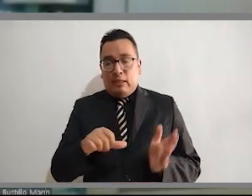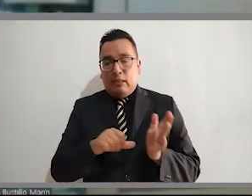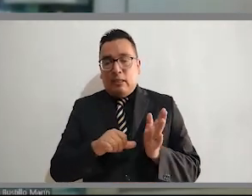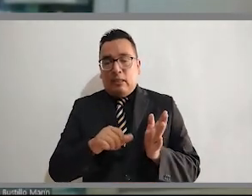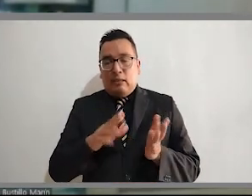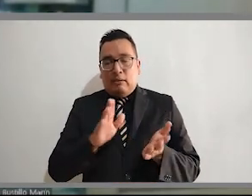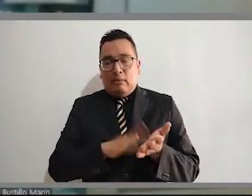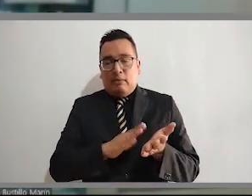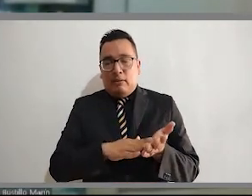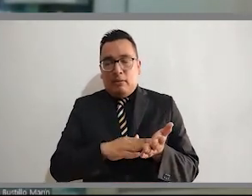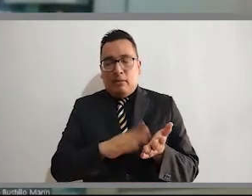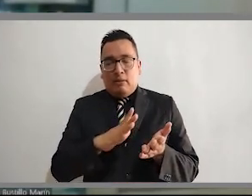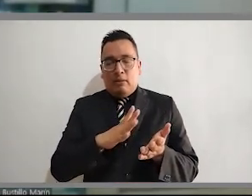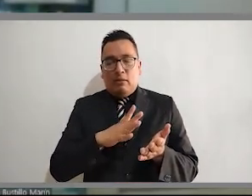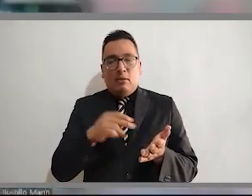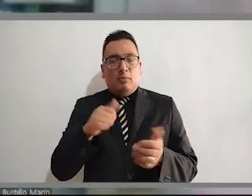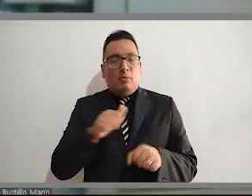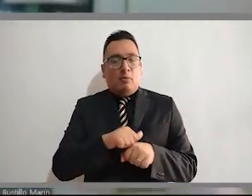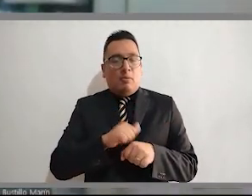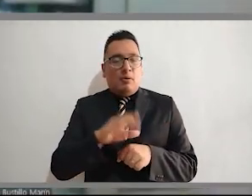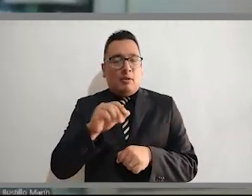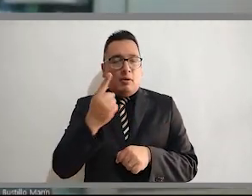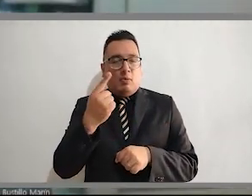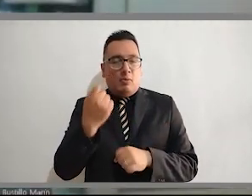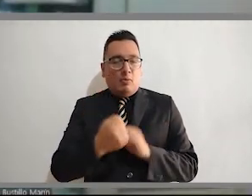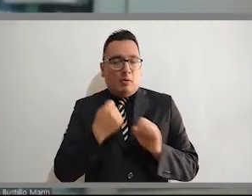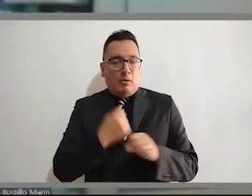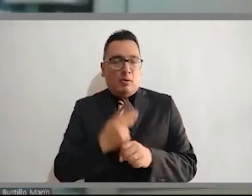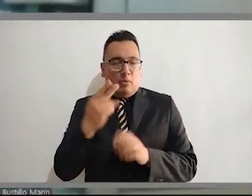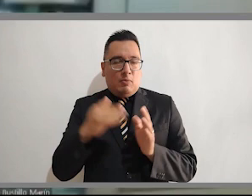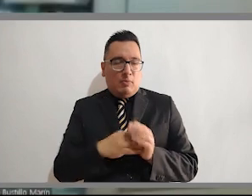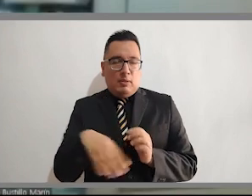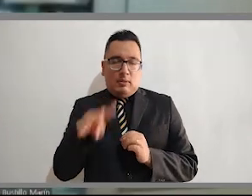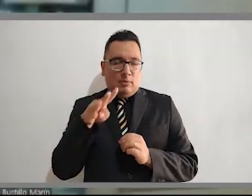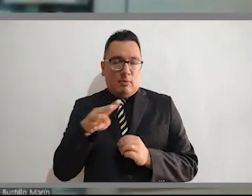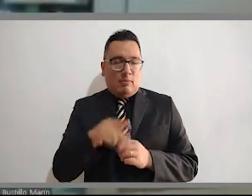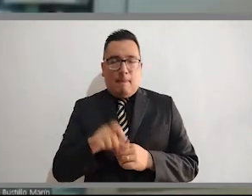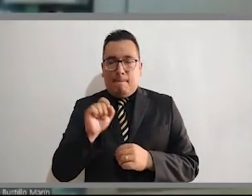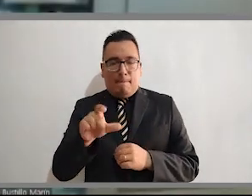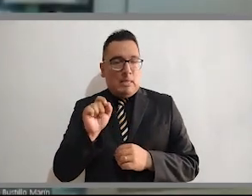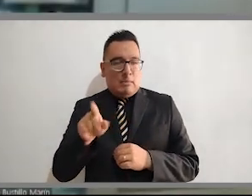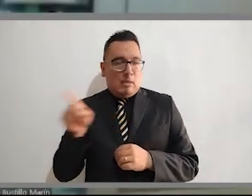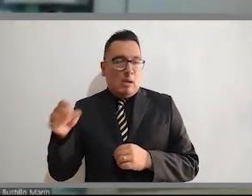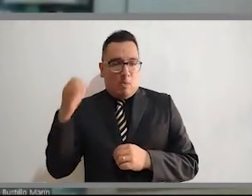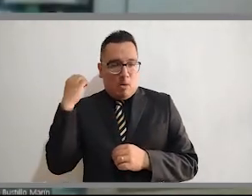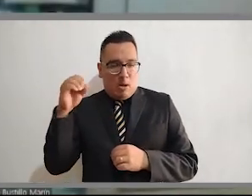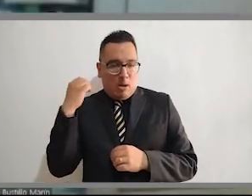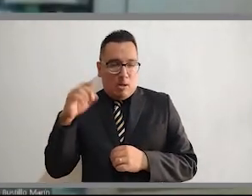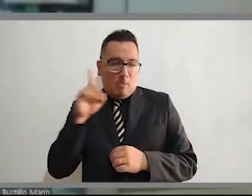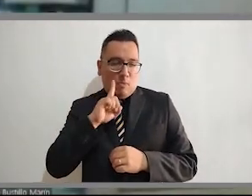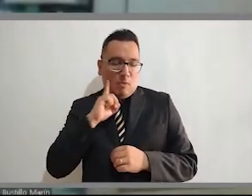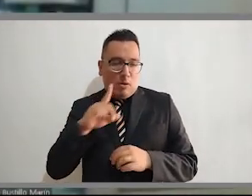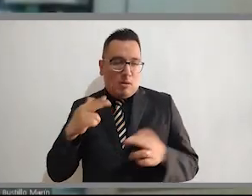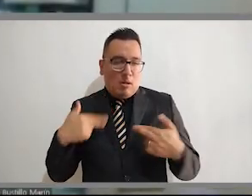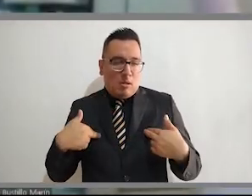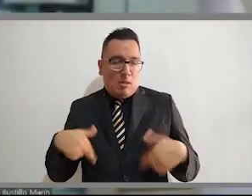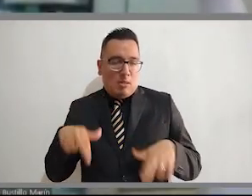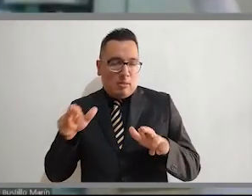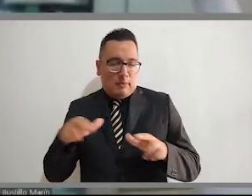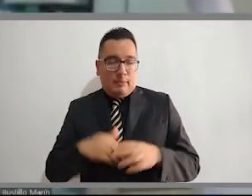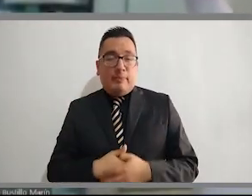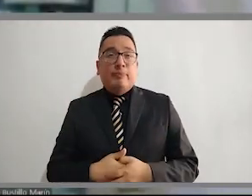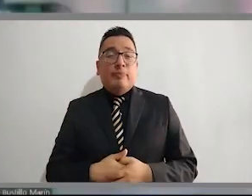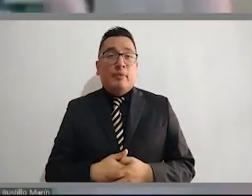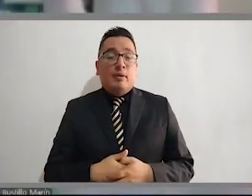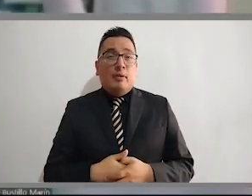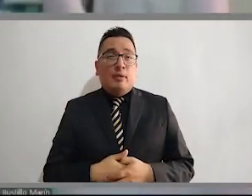91-2019. También de una regidora de Oaxaca. Pero con ese recurso, que algo ya